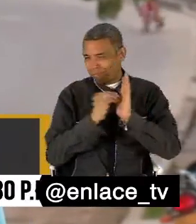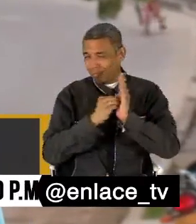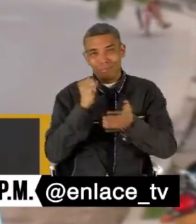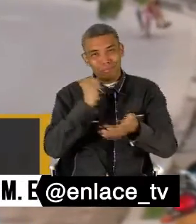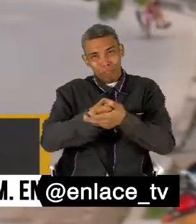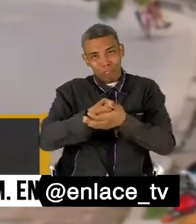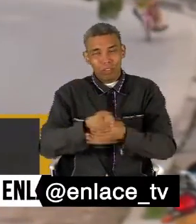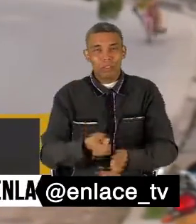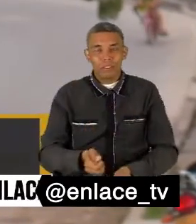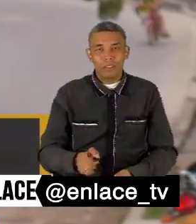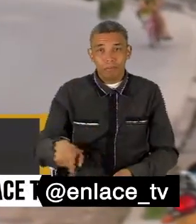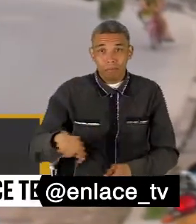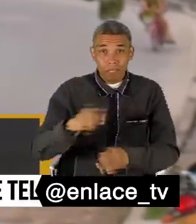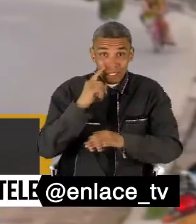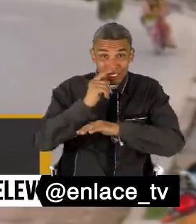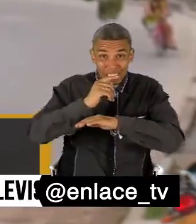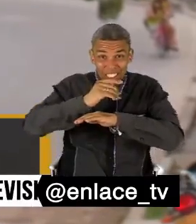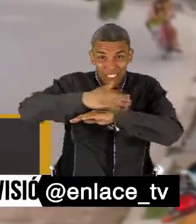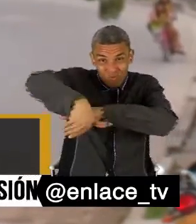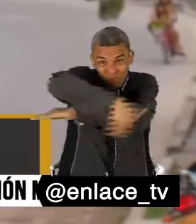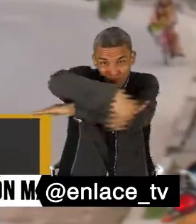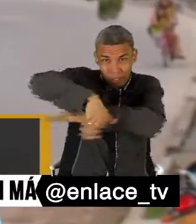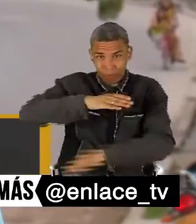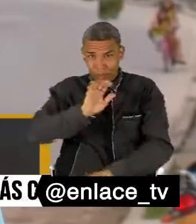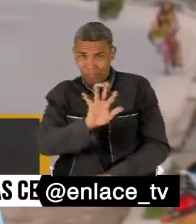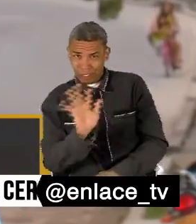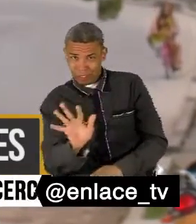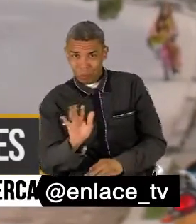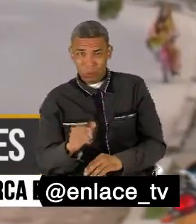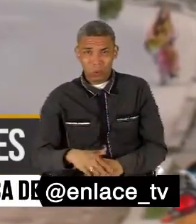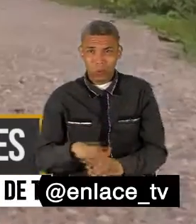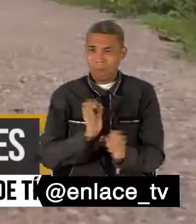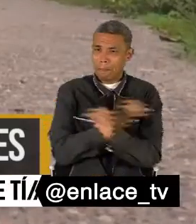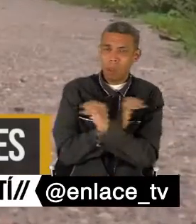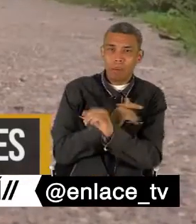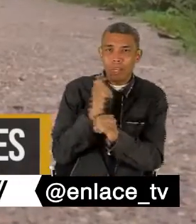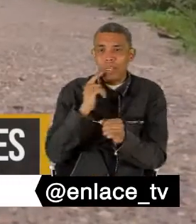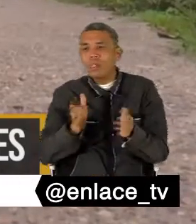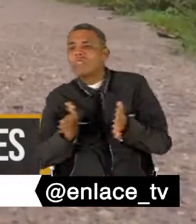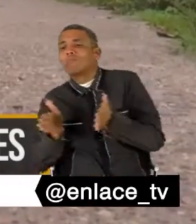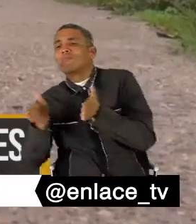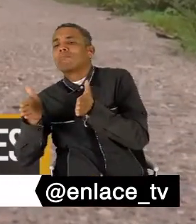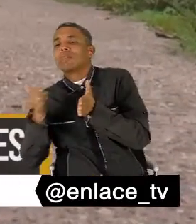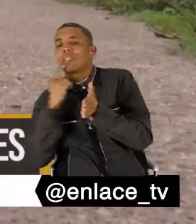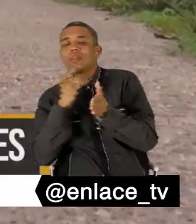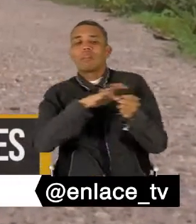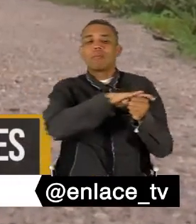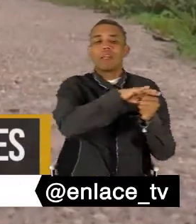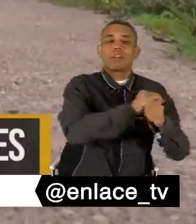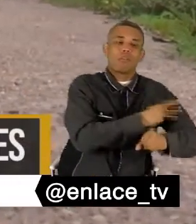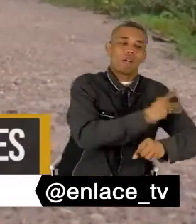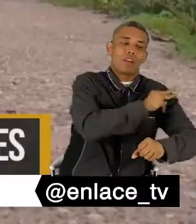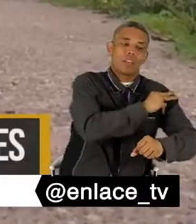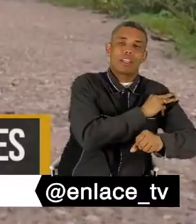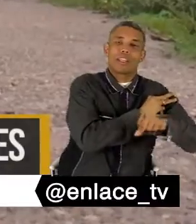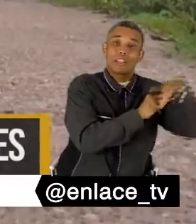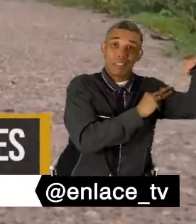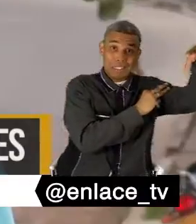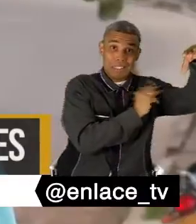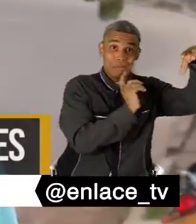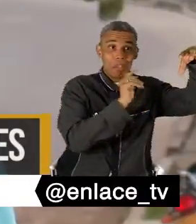carrera 55 es una vía en donde está haciendo prácticamente la unión de dos sectores, ¿cierto? El barrio Mario Eugenia en el sector de donde comprenden